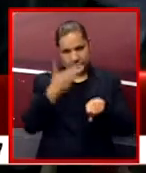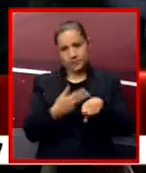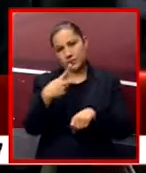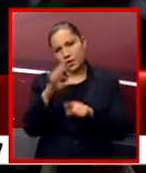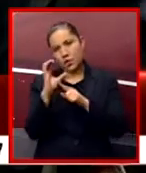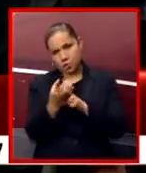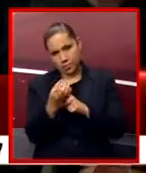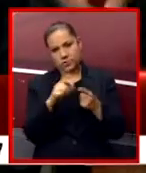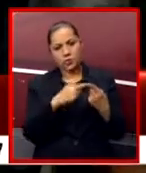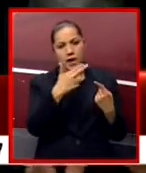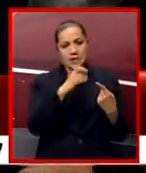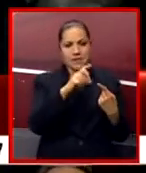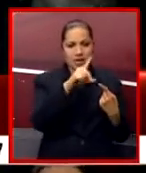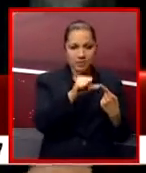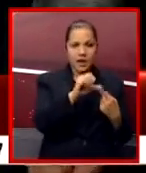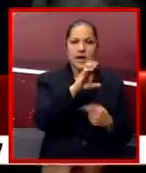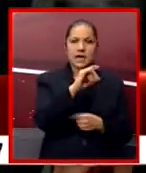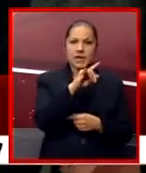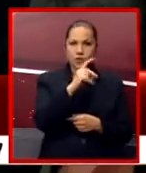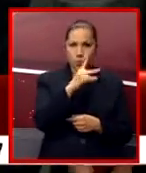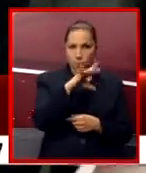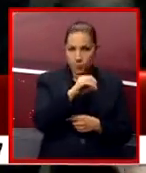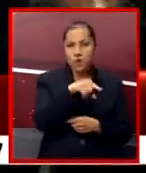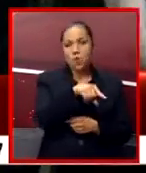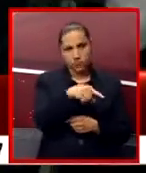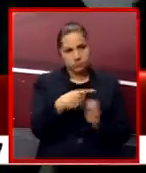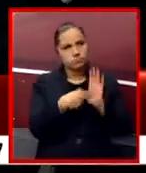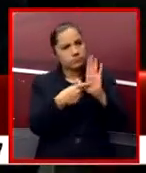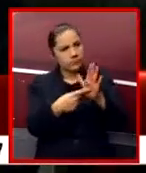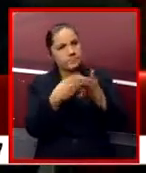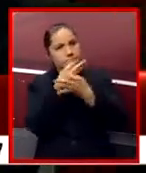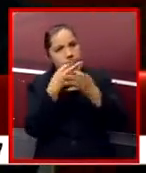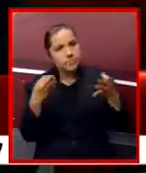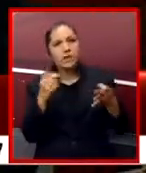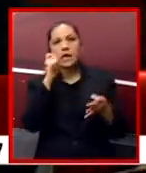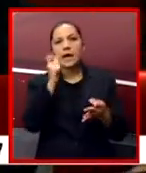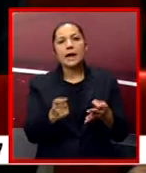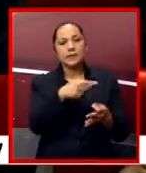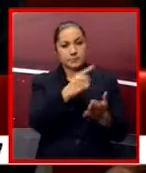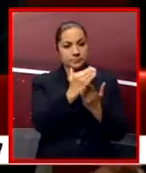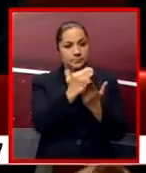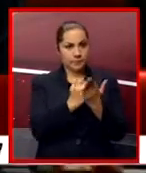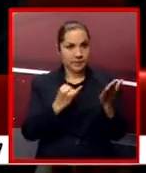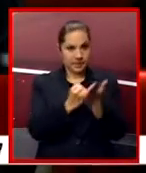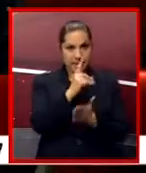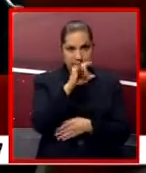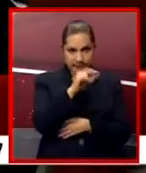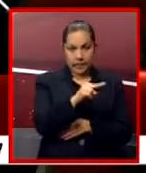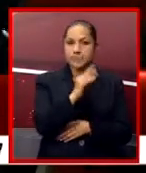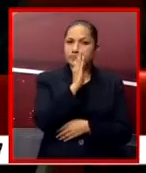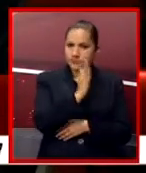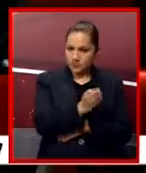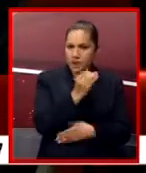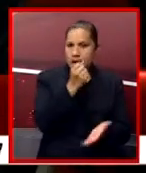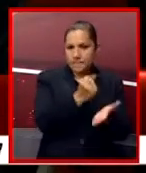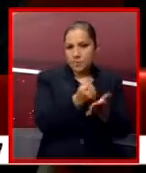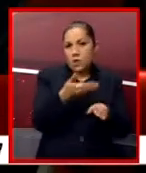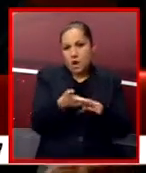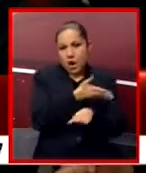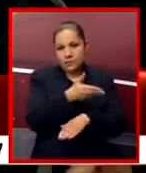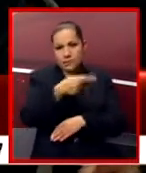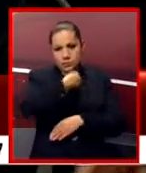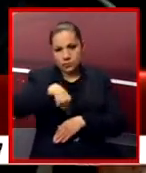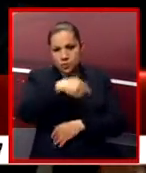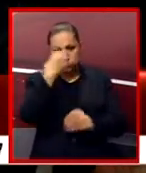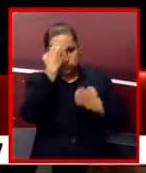Crédito Público decretan aprobado el dictamen por el cual se analizó y discutió la